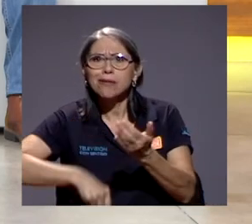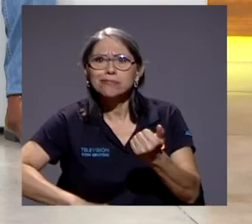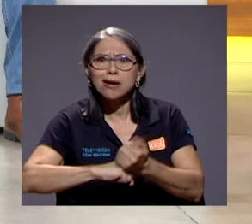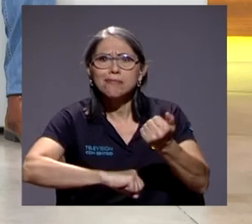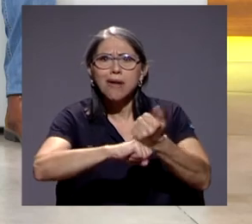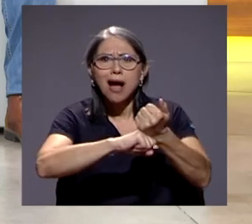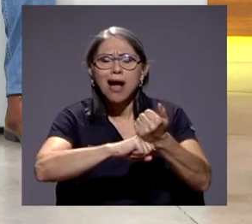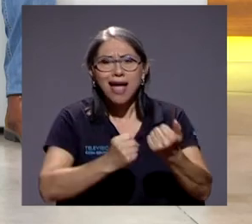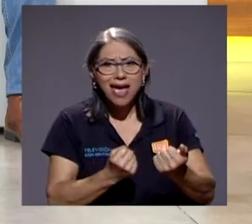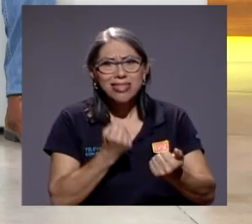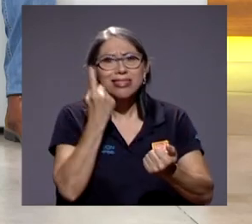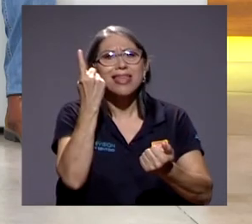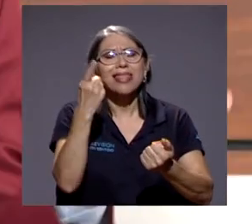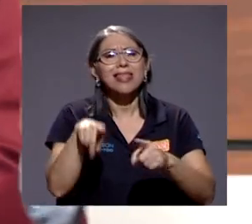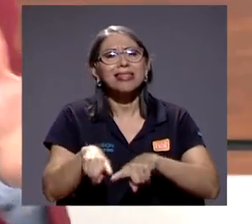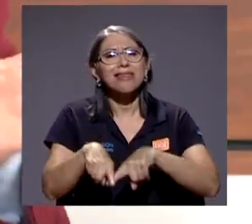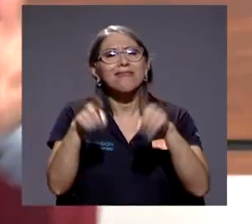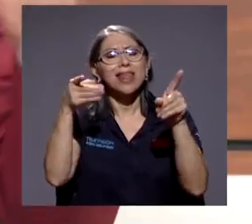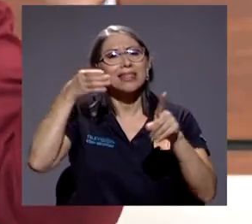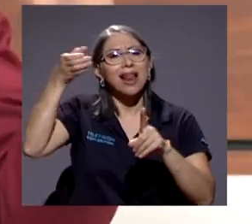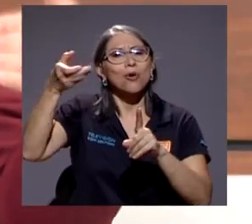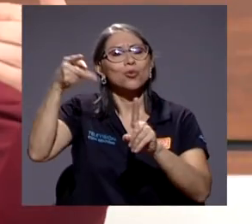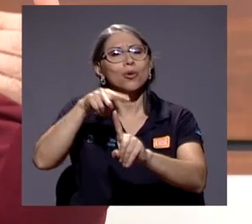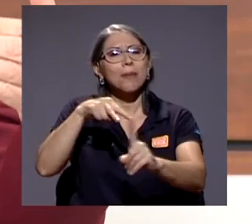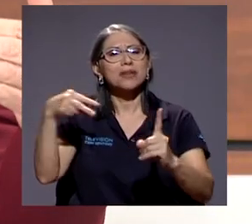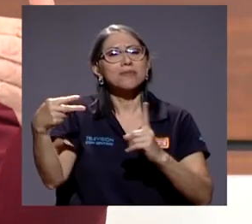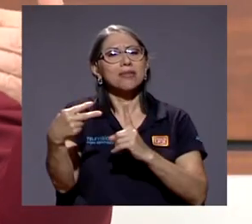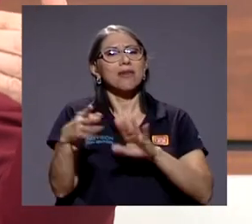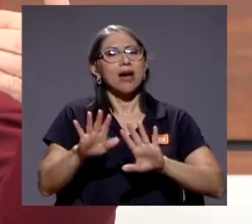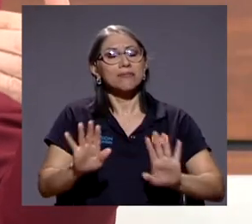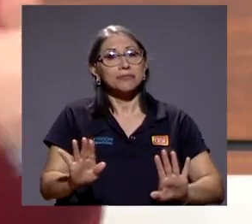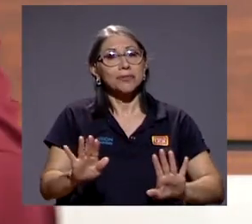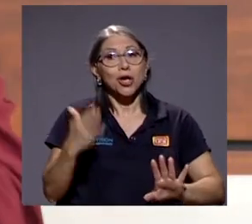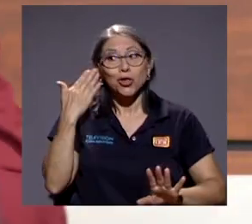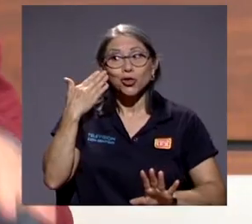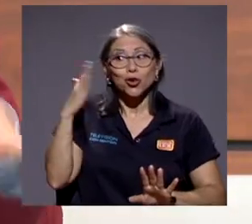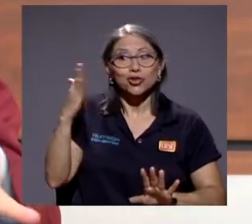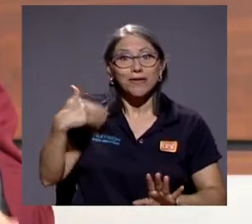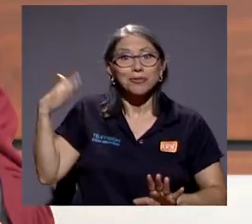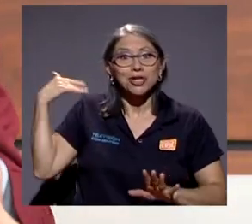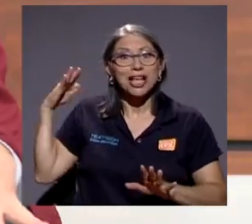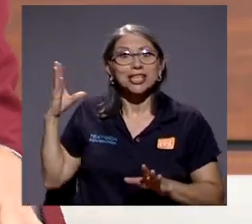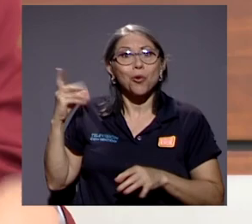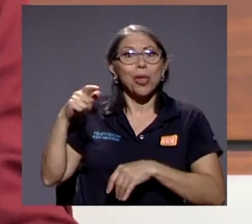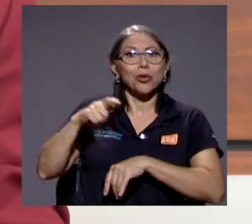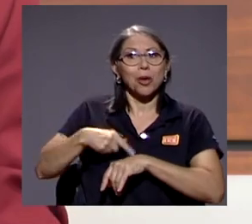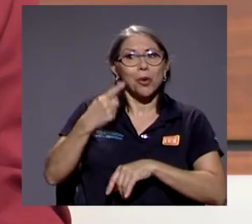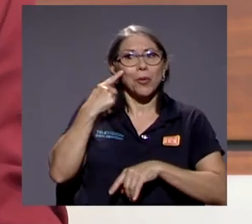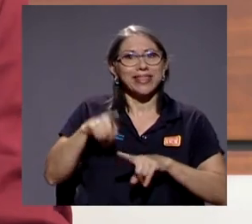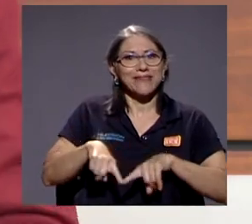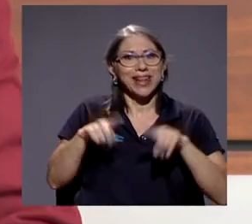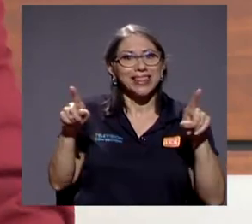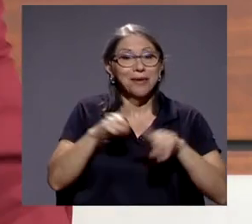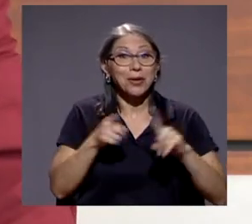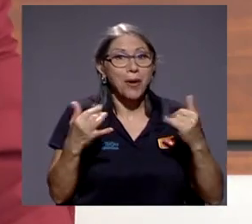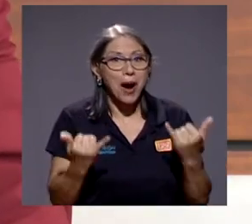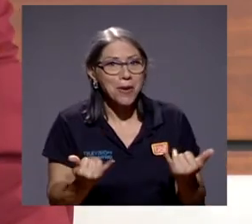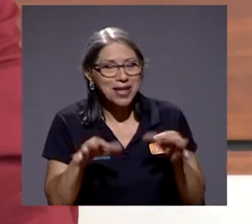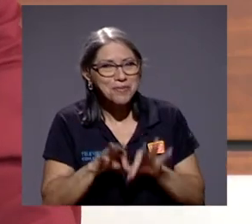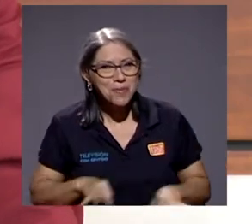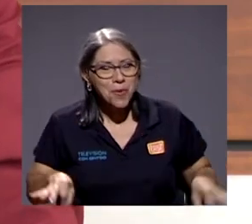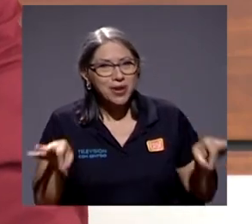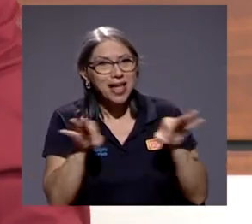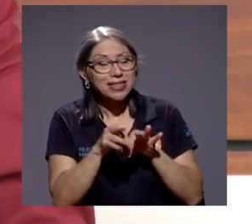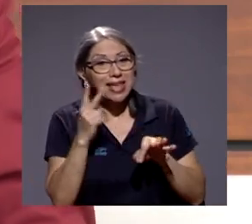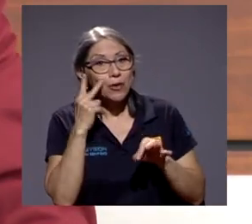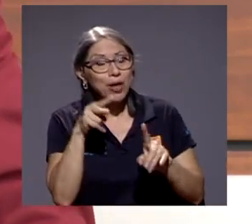vive en la cultura con otros ojos no sabemos hace cuantos lo ven con otros ojos muy importante que ahora lo están viendo con otros ojos y por eso también